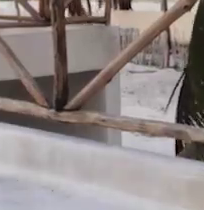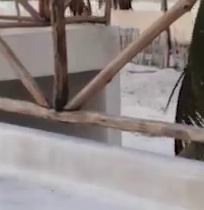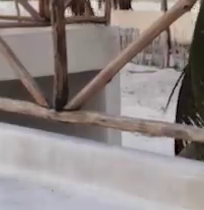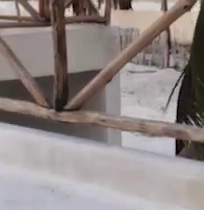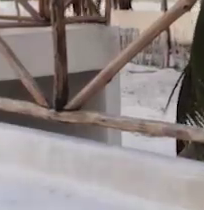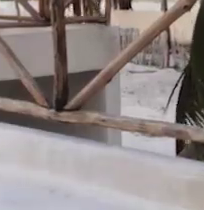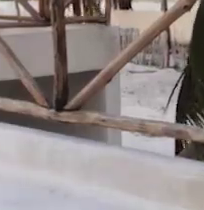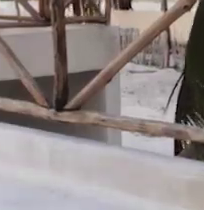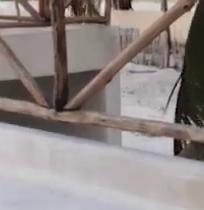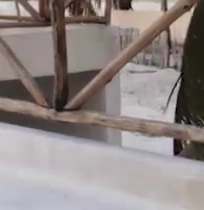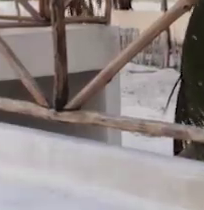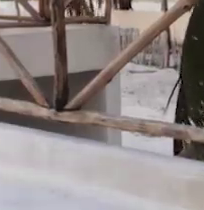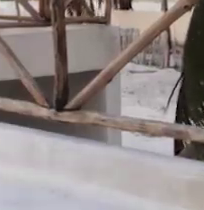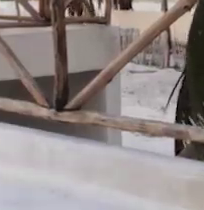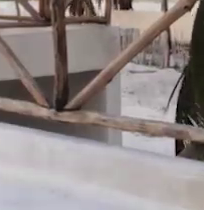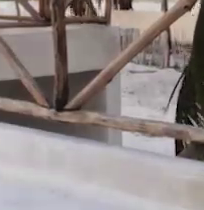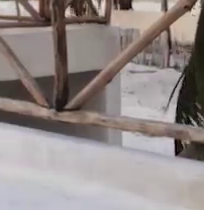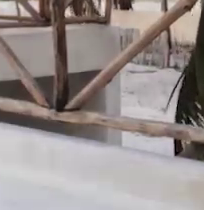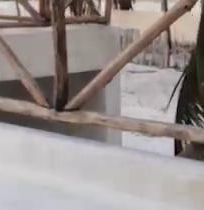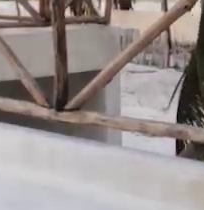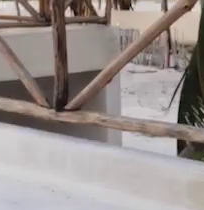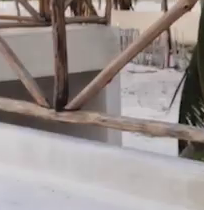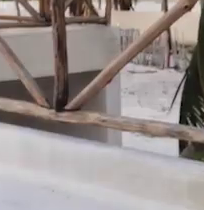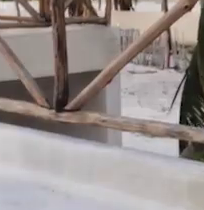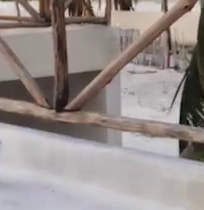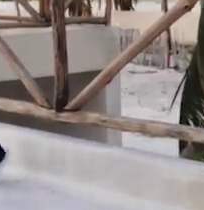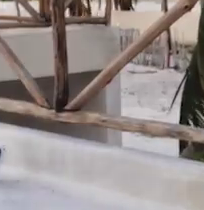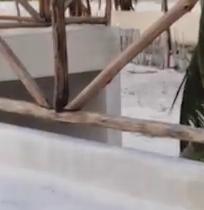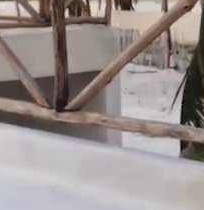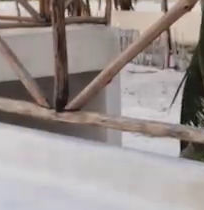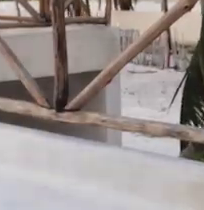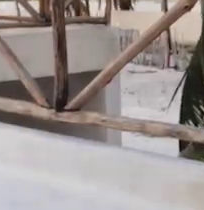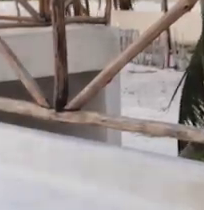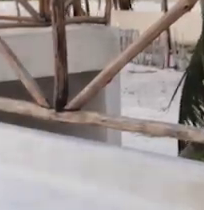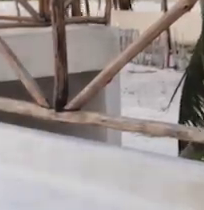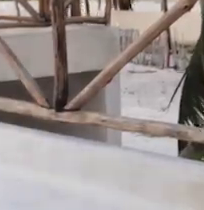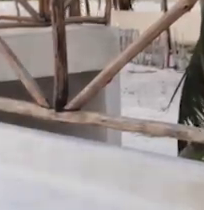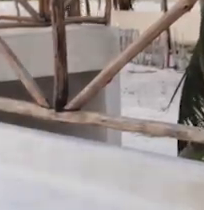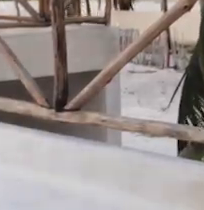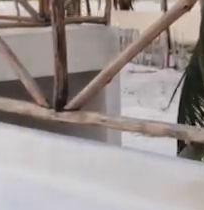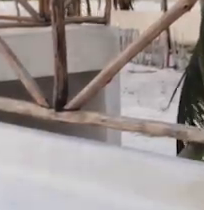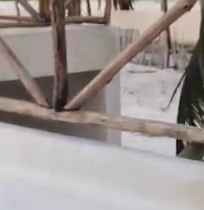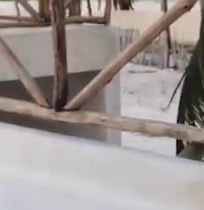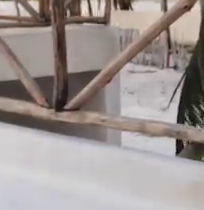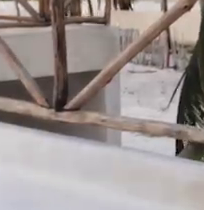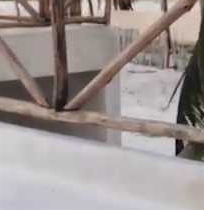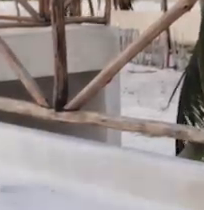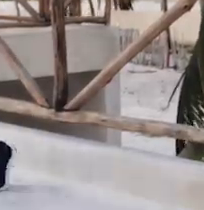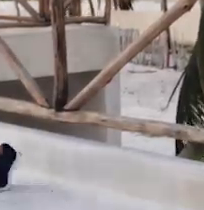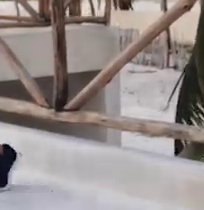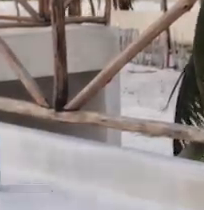Venga. Un poquito más de ritmo. Más rápido.